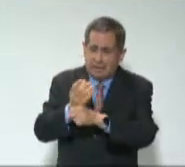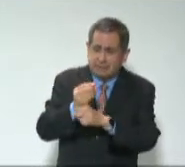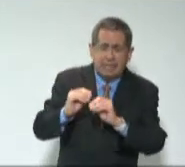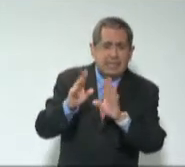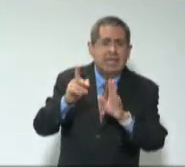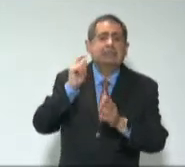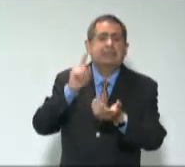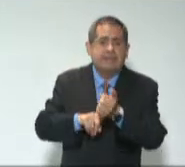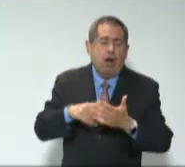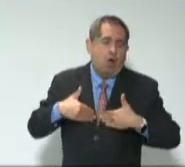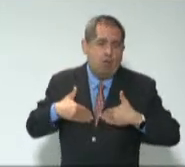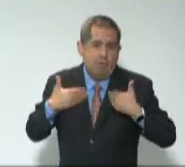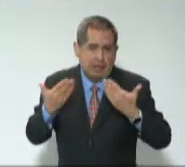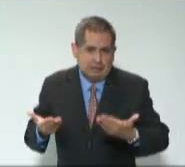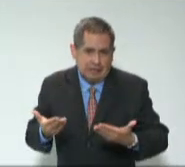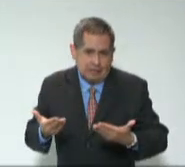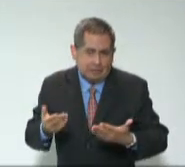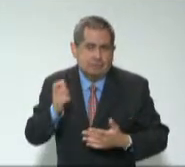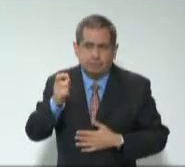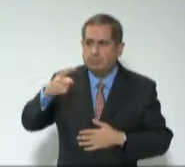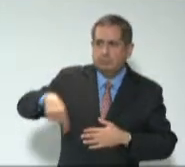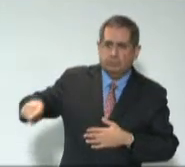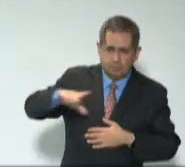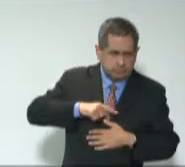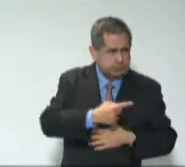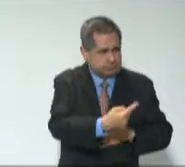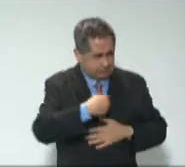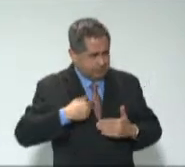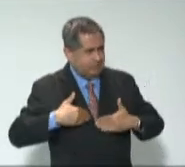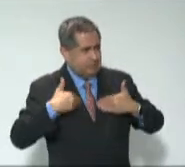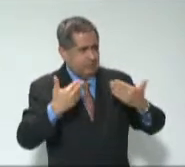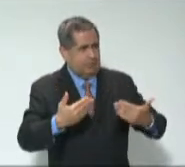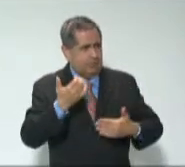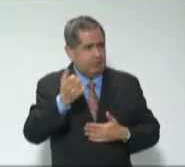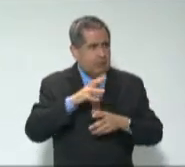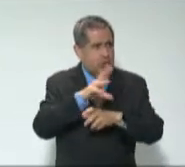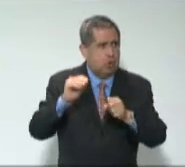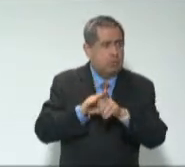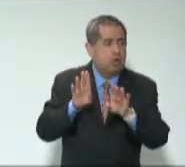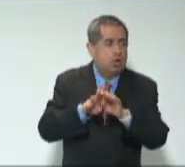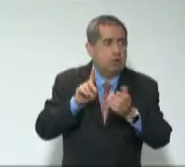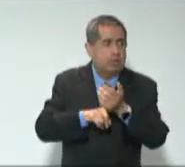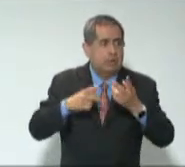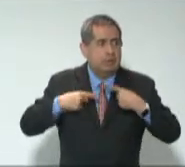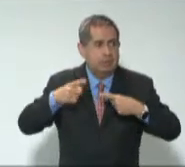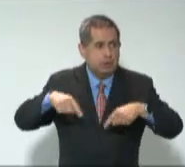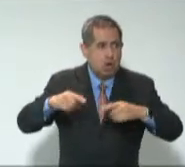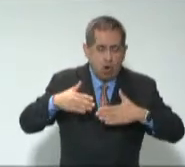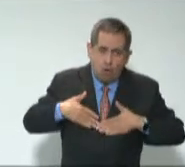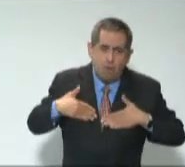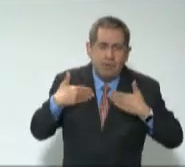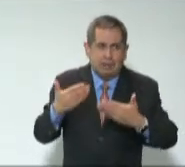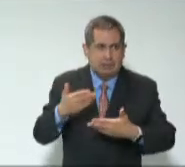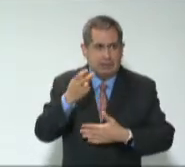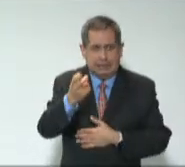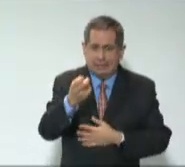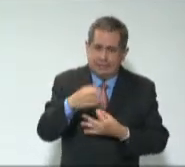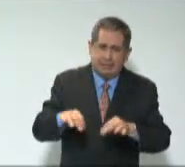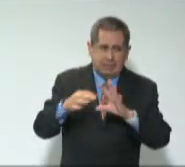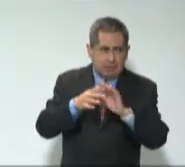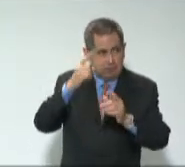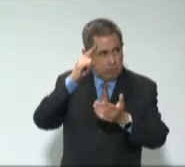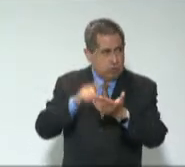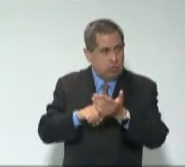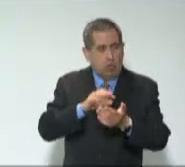de confianza y los gobiernos lo que quieren en todo sentido Pues es que la ciudadanía les tenga confianza y creo que estos